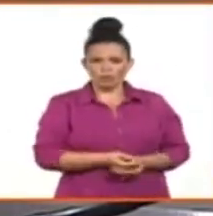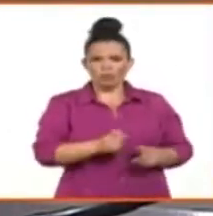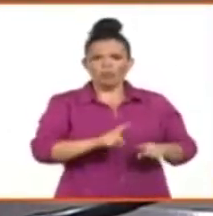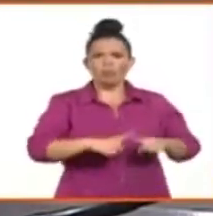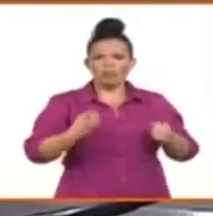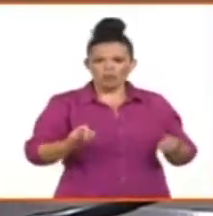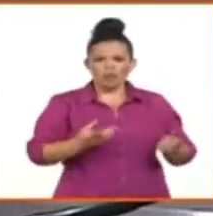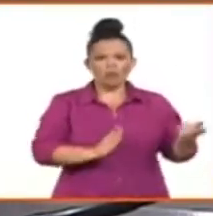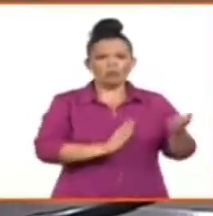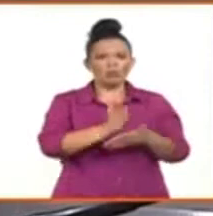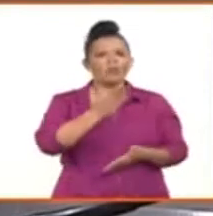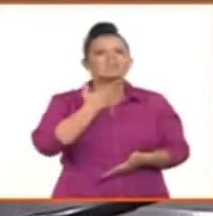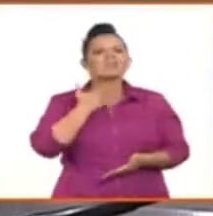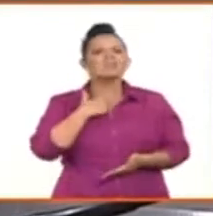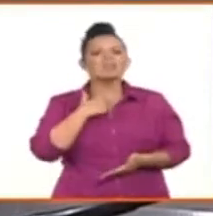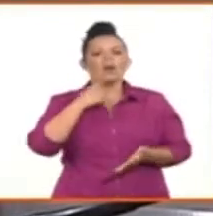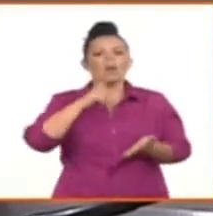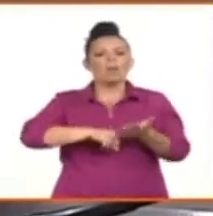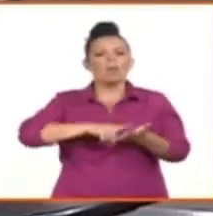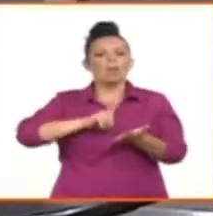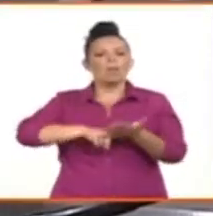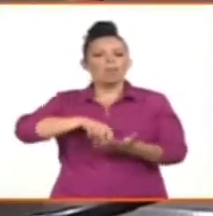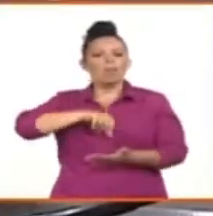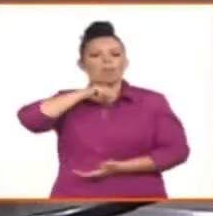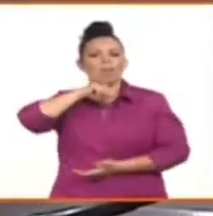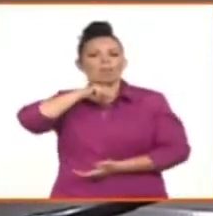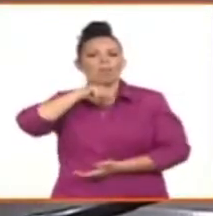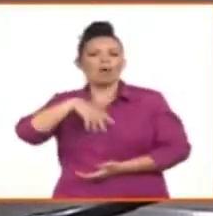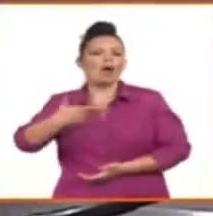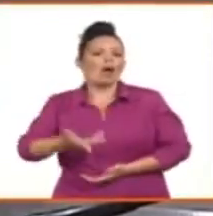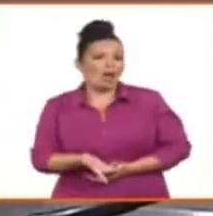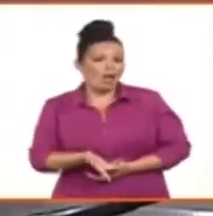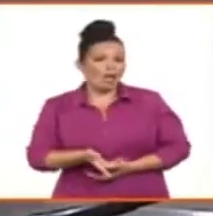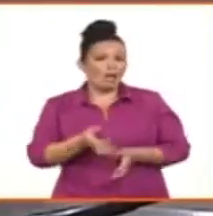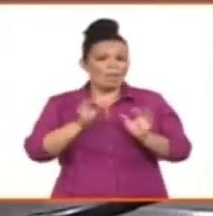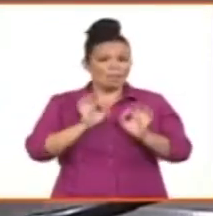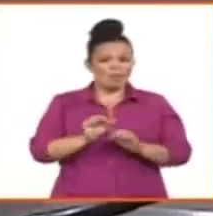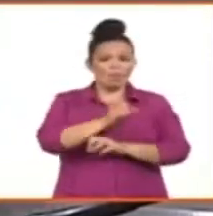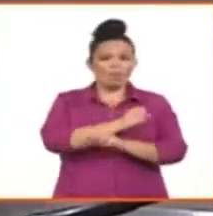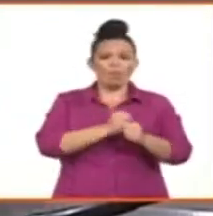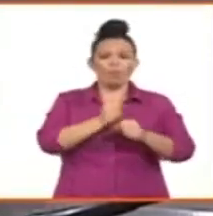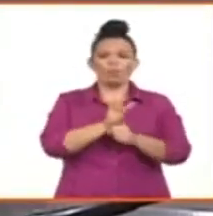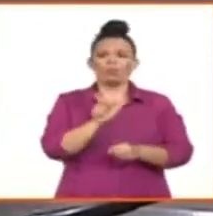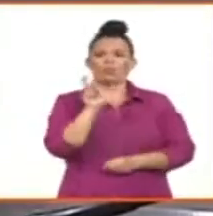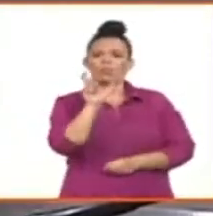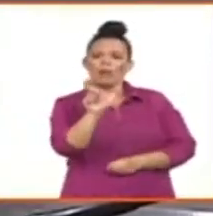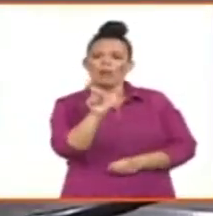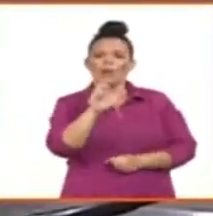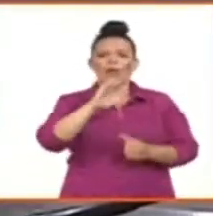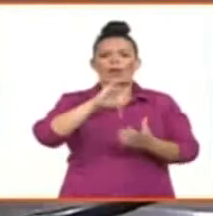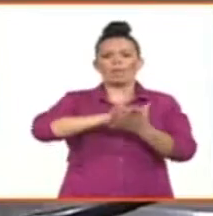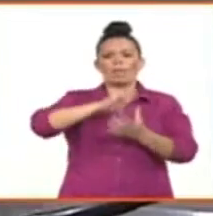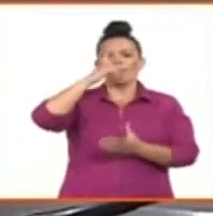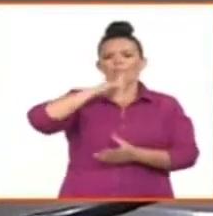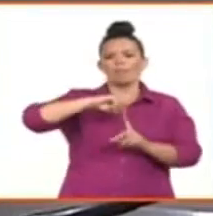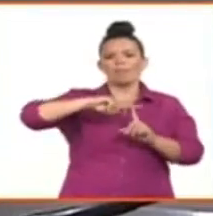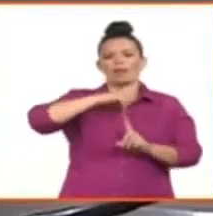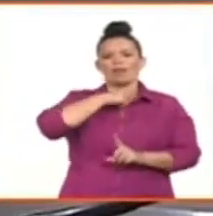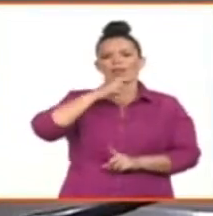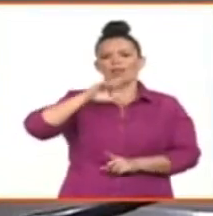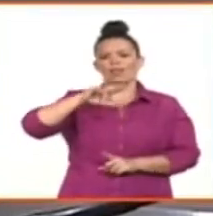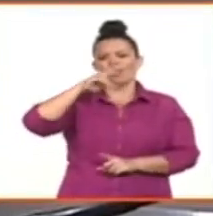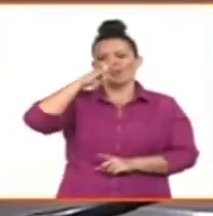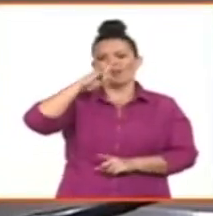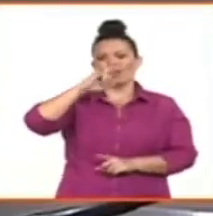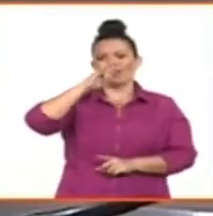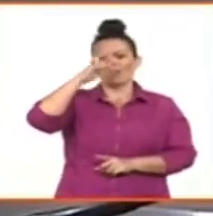paternidad, que bueno, por eso también decimos maternidades y paternidades, están también expresadas. Y yo